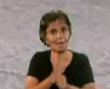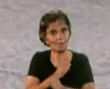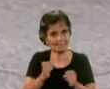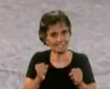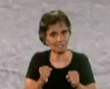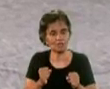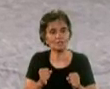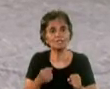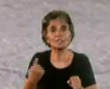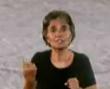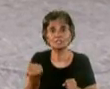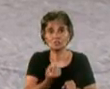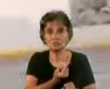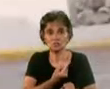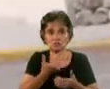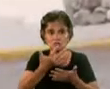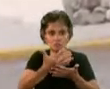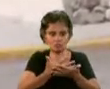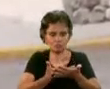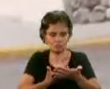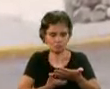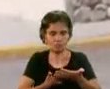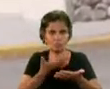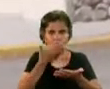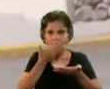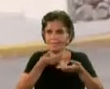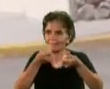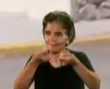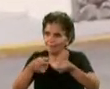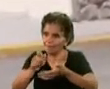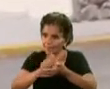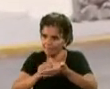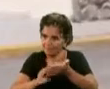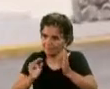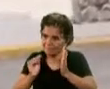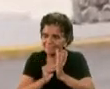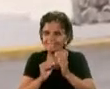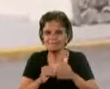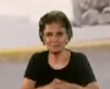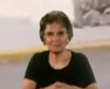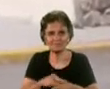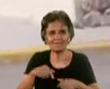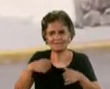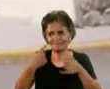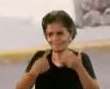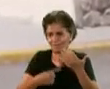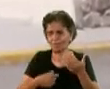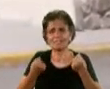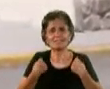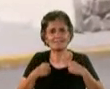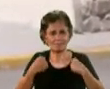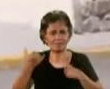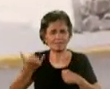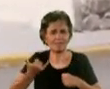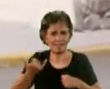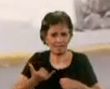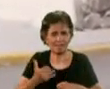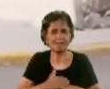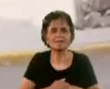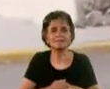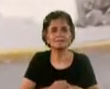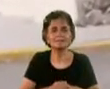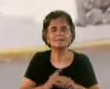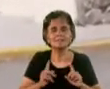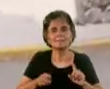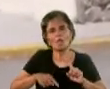Barriales le proporcionamos una ficha de inscripción. Es un gimnasio totalmente completo, tenemos todo lo que es maquinaria, como así también todo lo que es para